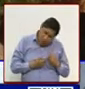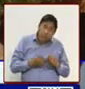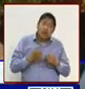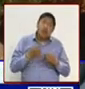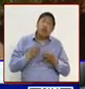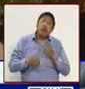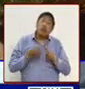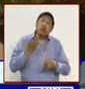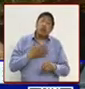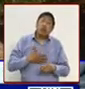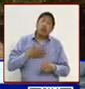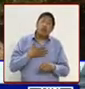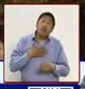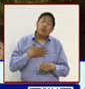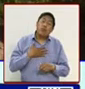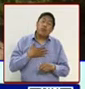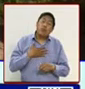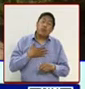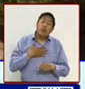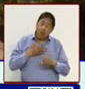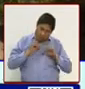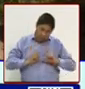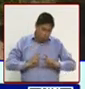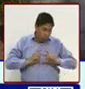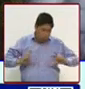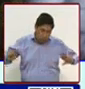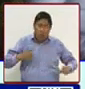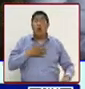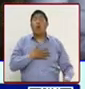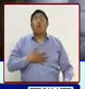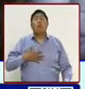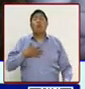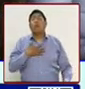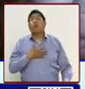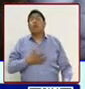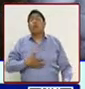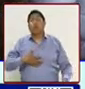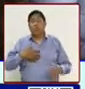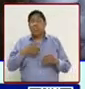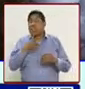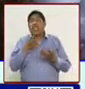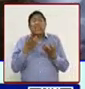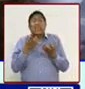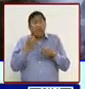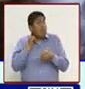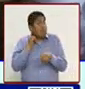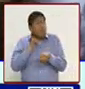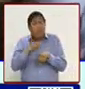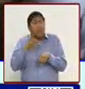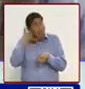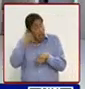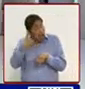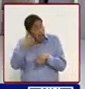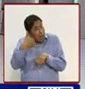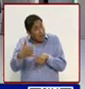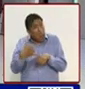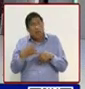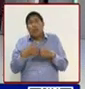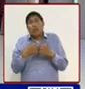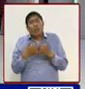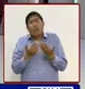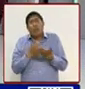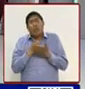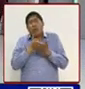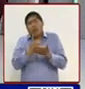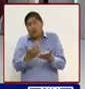número. Repitamos el número, tenemos en pie de pantalla, pero repitamos por favor para confirmar el número donde la gente puede llamar y por supuesto